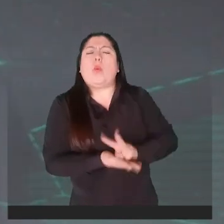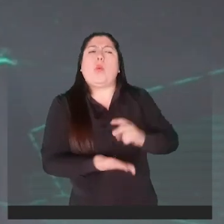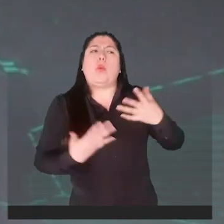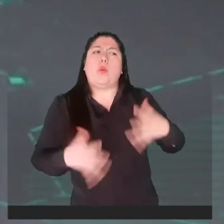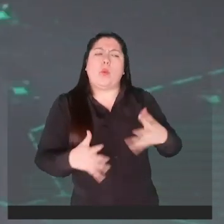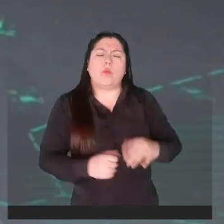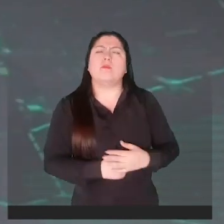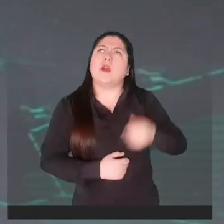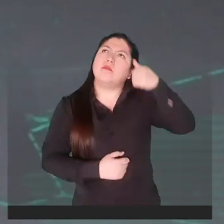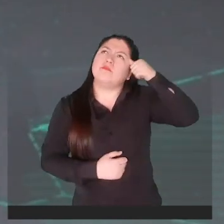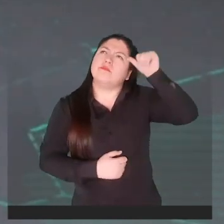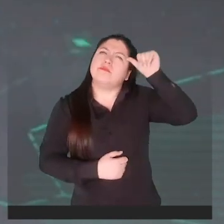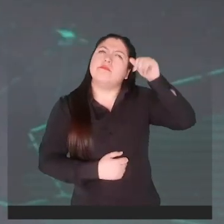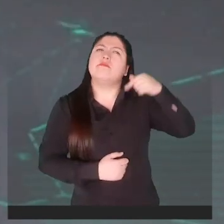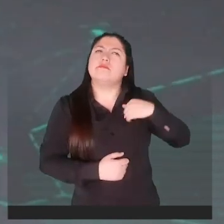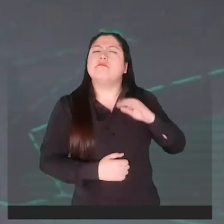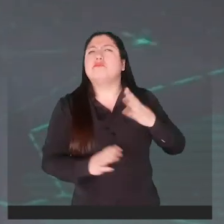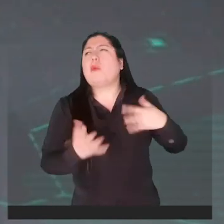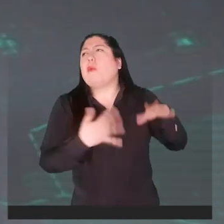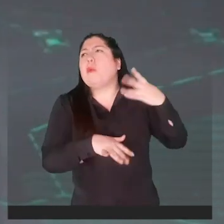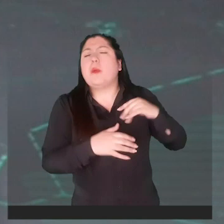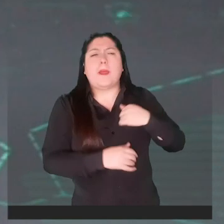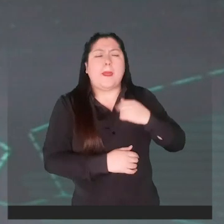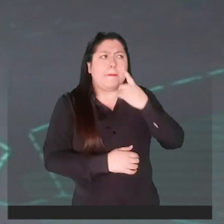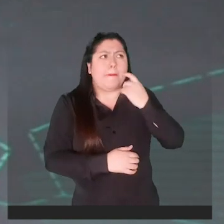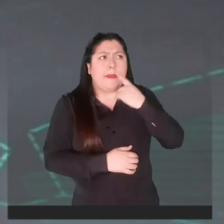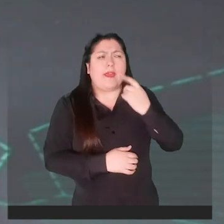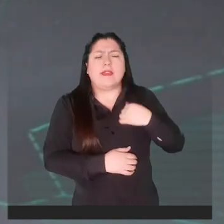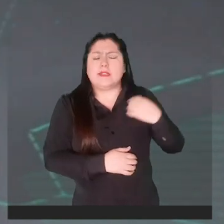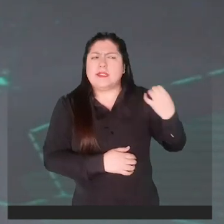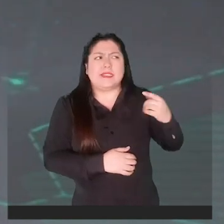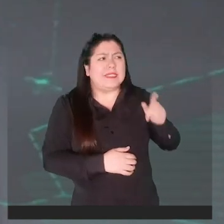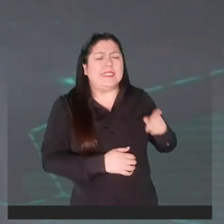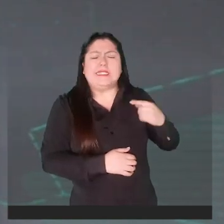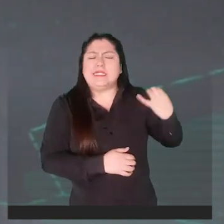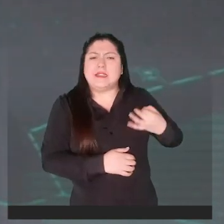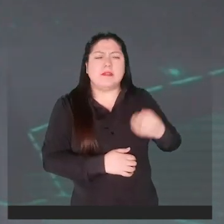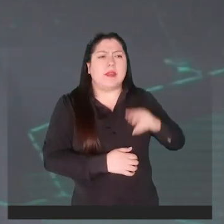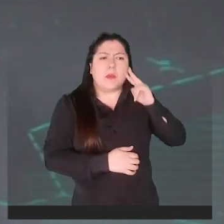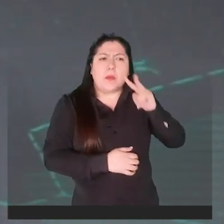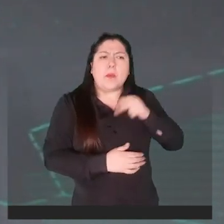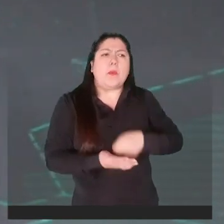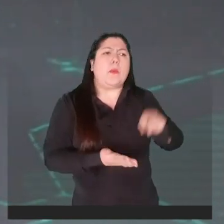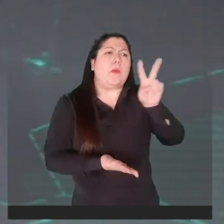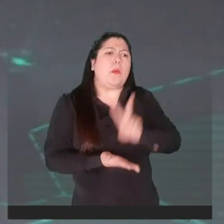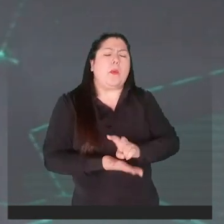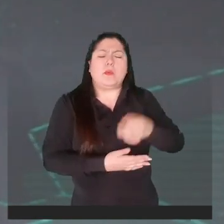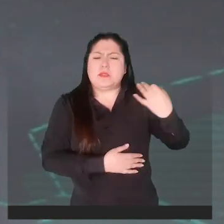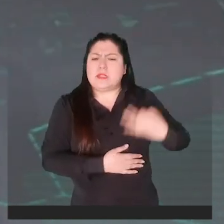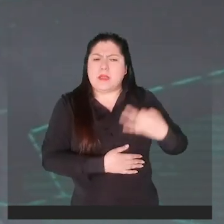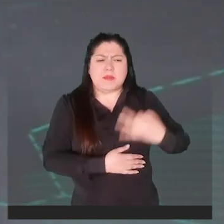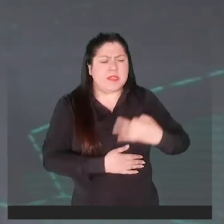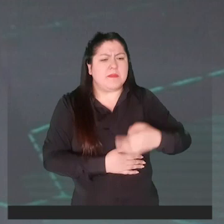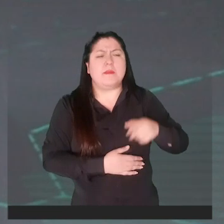admiración. Yo recuerdo además, y eso ya hace muchos años, mi padre, cuánto admiraba el trabajo de quienes están